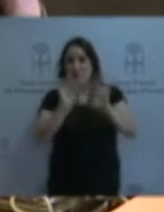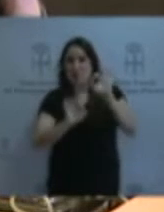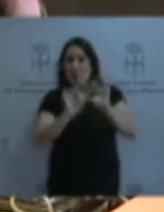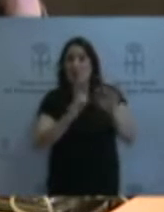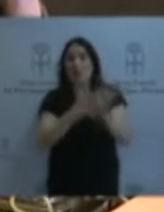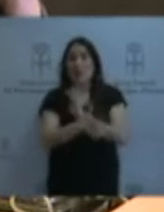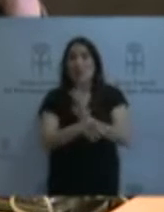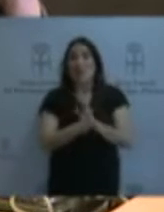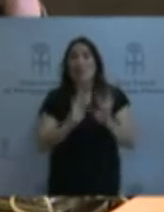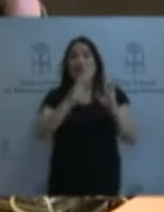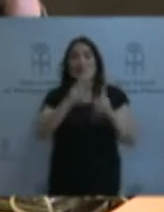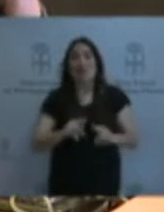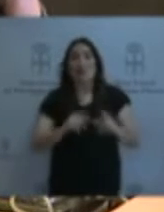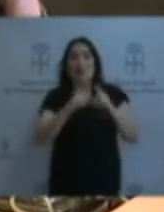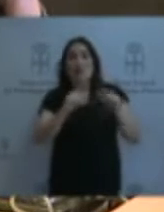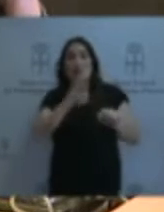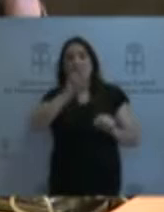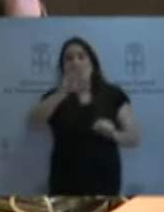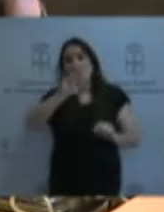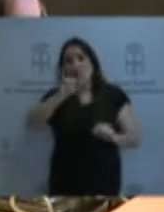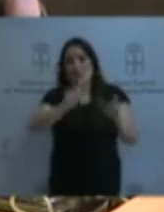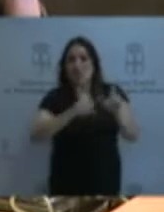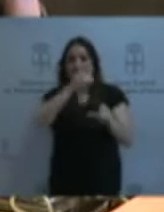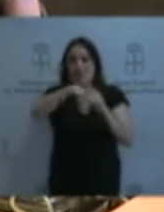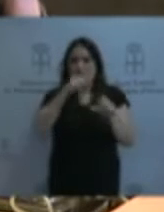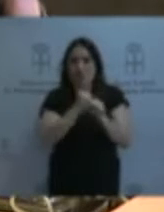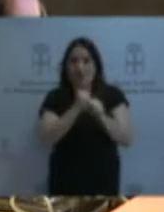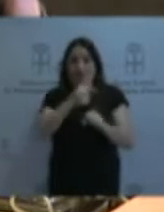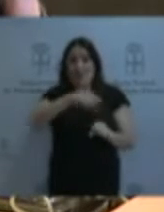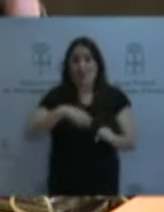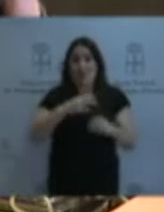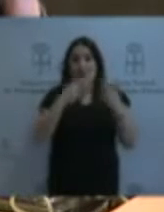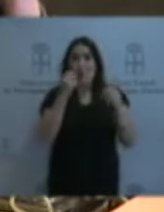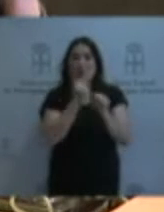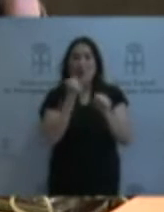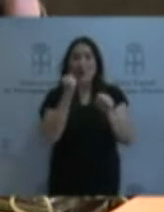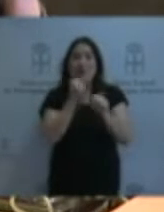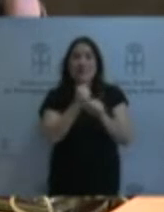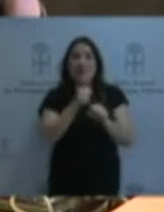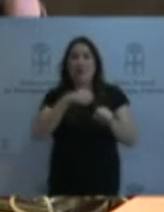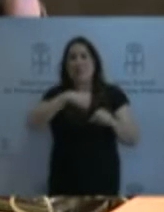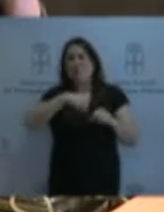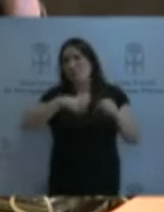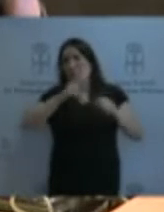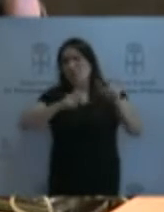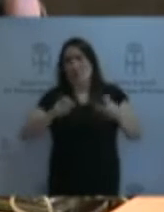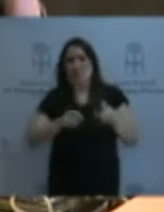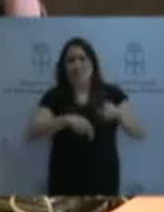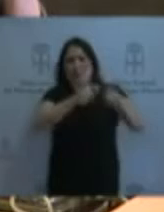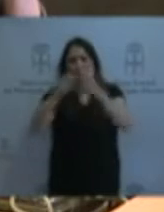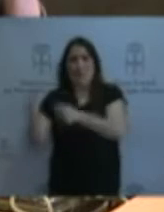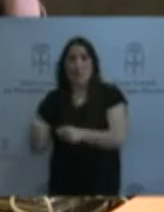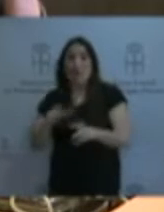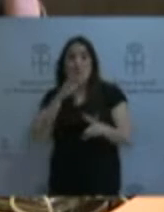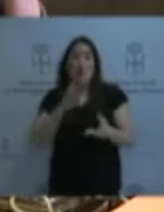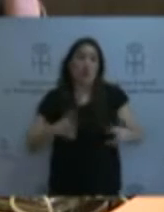unas 35.000 personas trabajando para ella. En la función pública asturiana se han destruido miles de puestos de trabajo como consecuencia fundamentalmente de la aplicación